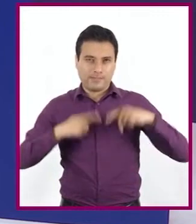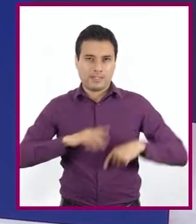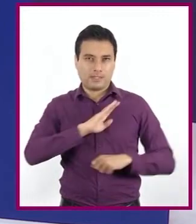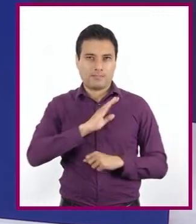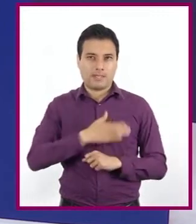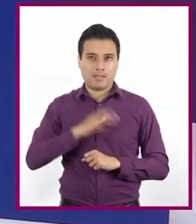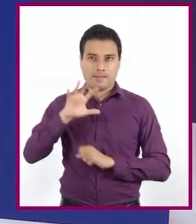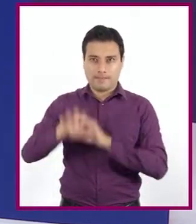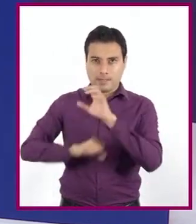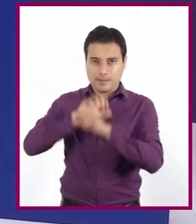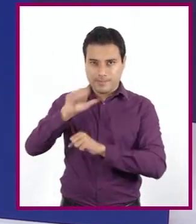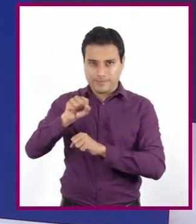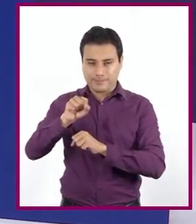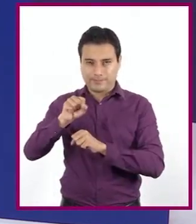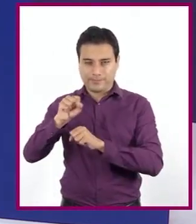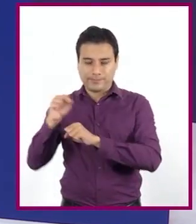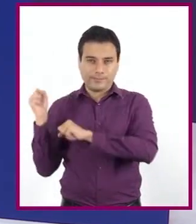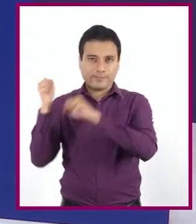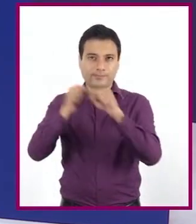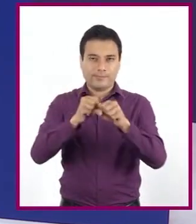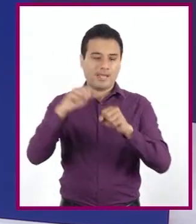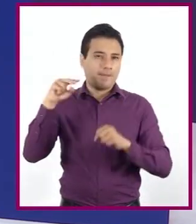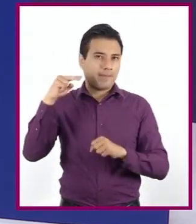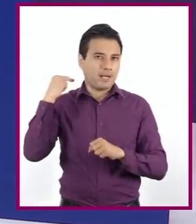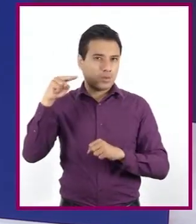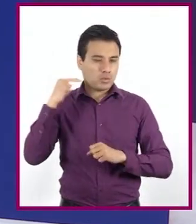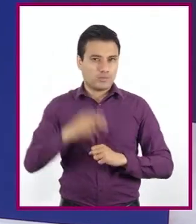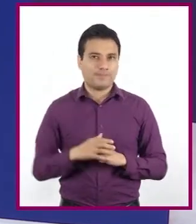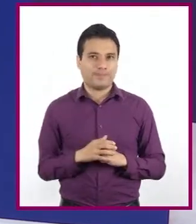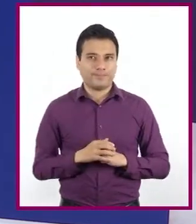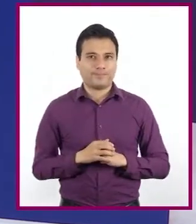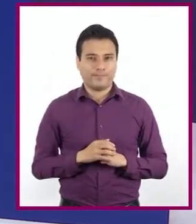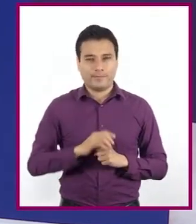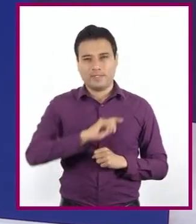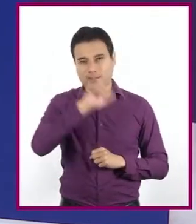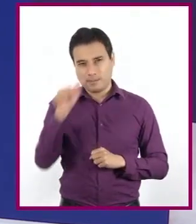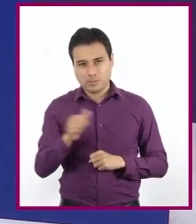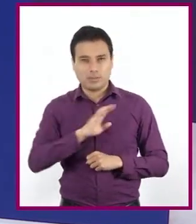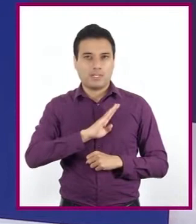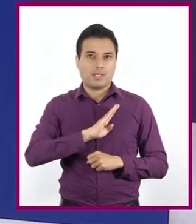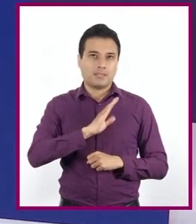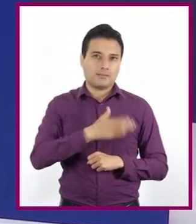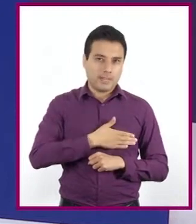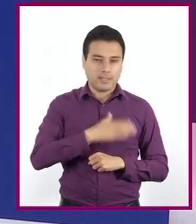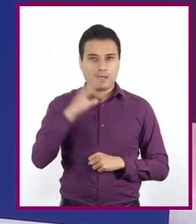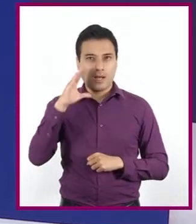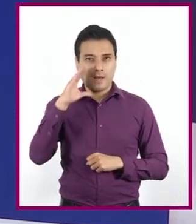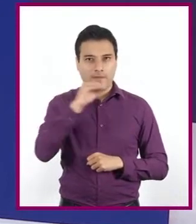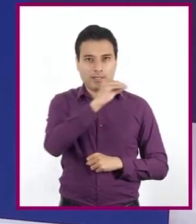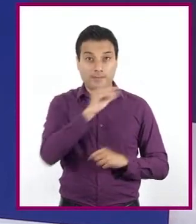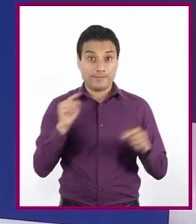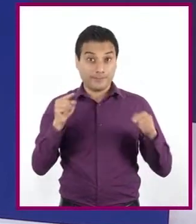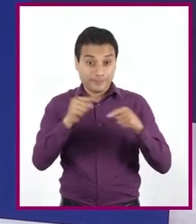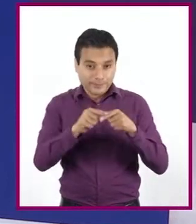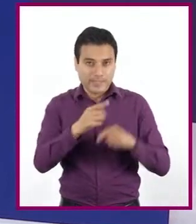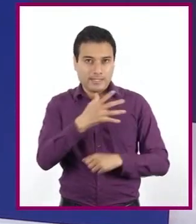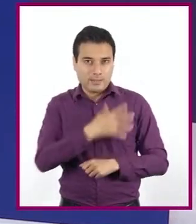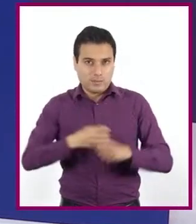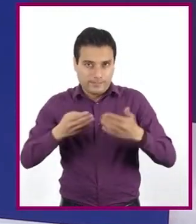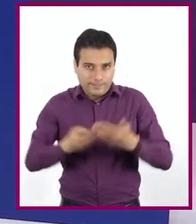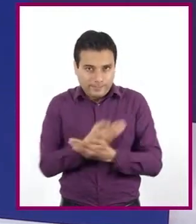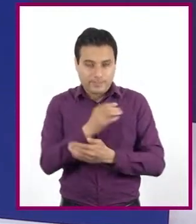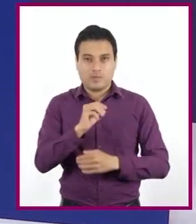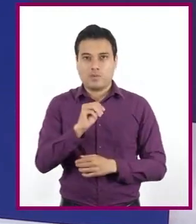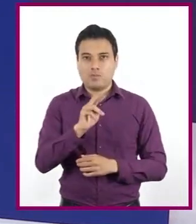llegando principalmente al puerto de Veracruz. Gracias al mestizaje entre españoles y africanos, se originaron los denominados